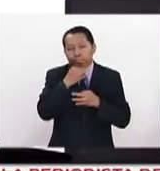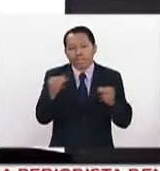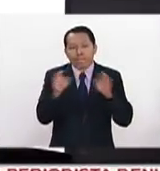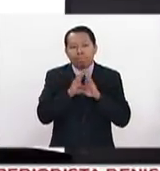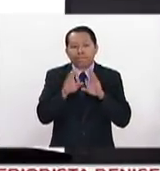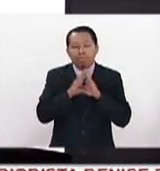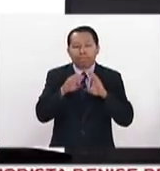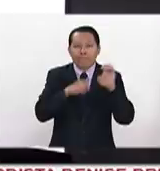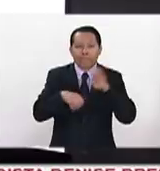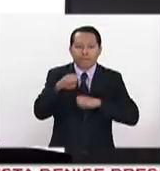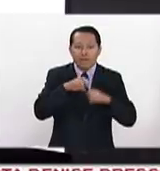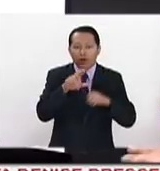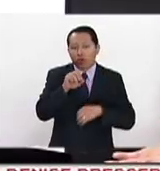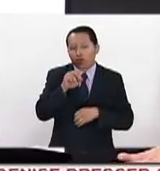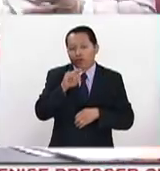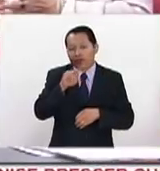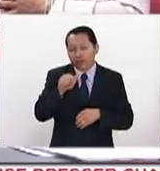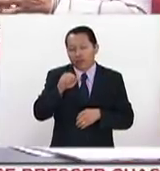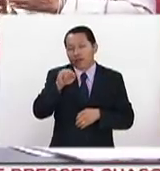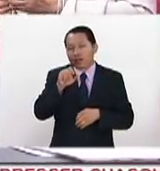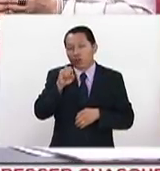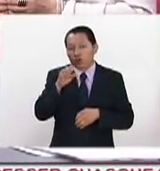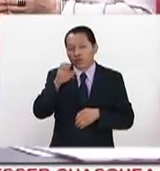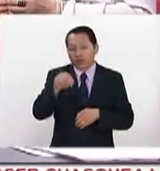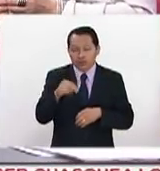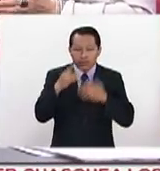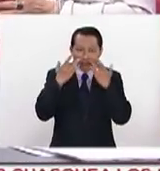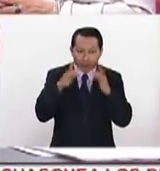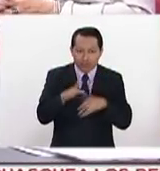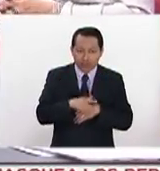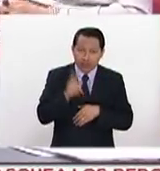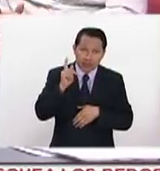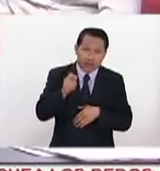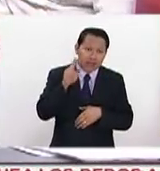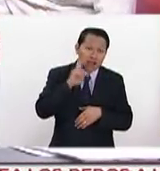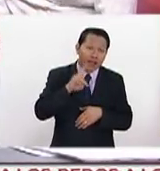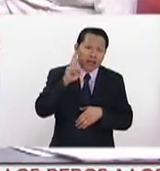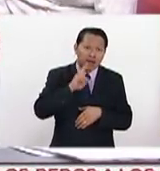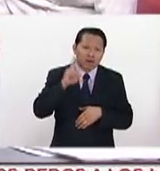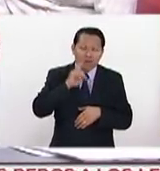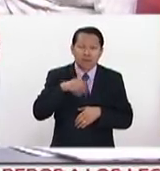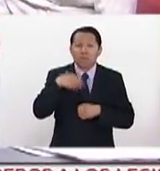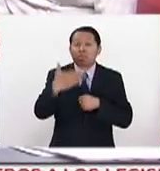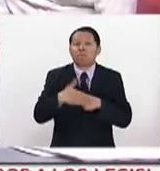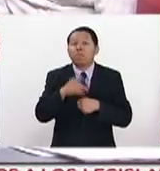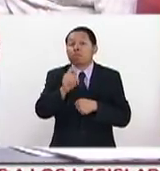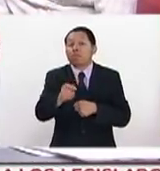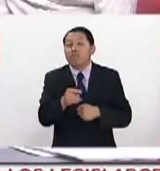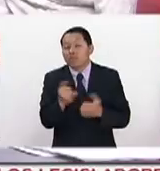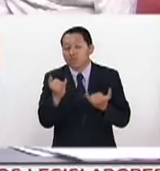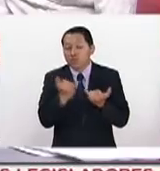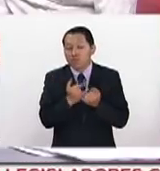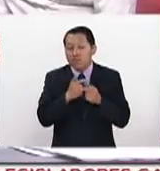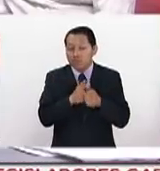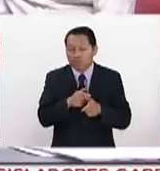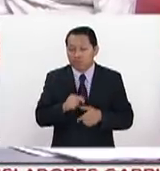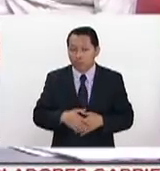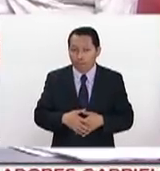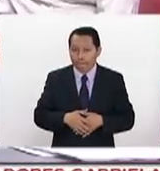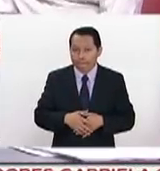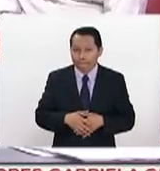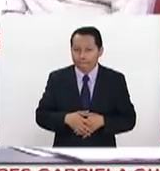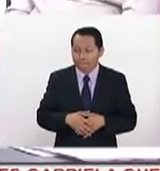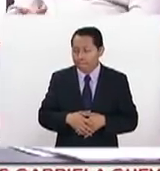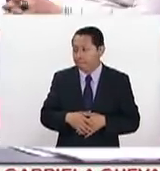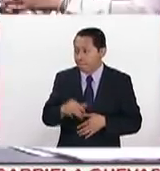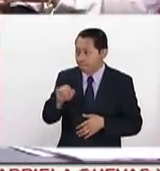de la embajadora Roberta Jacobson que se retira, ¿no? Entonces habrá que ver qué viene y qué es lo que sigue, ¿no? Perfecto. Así